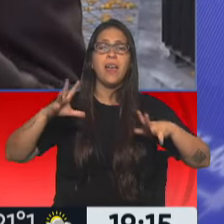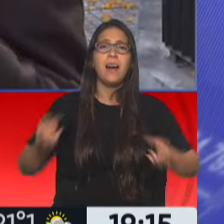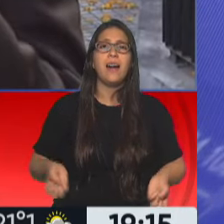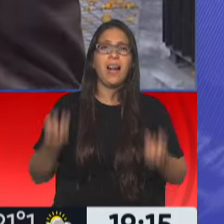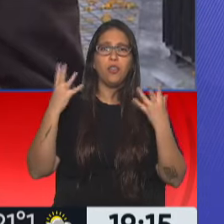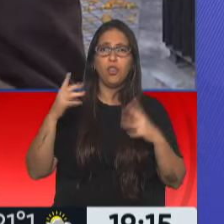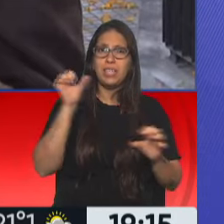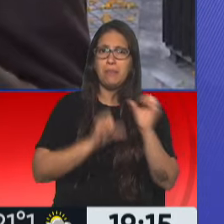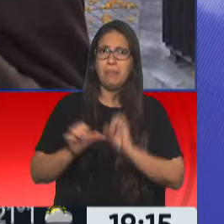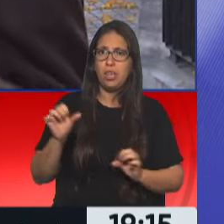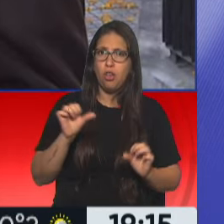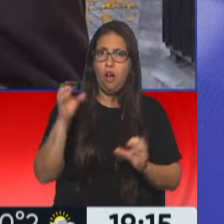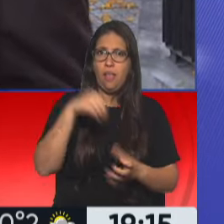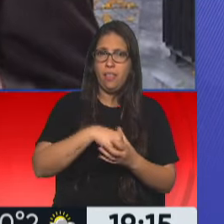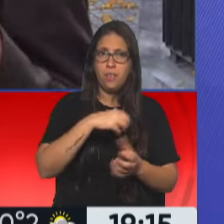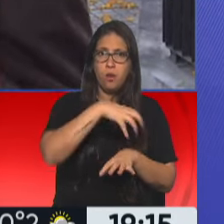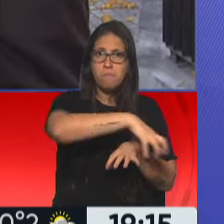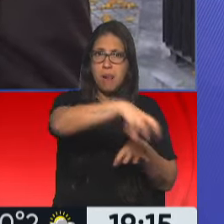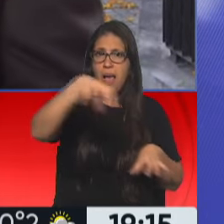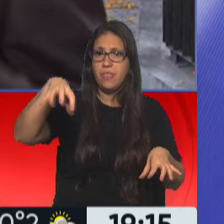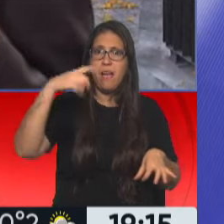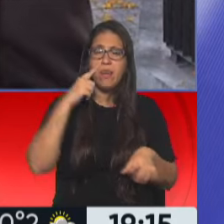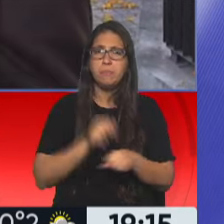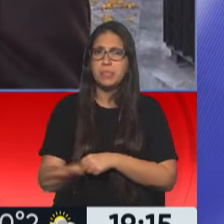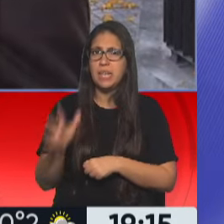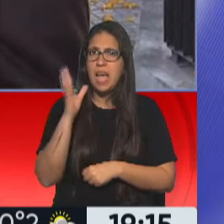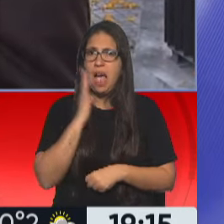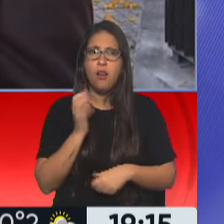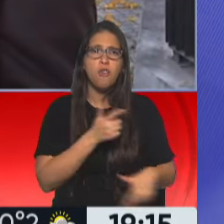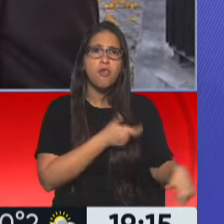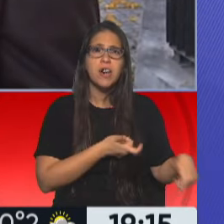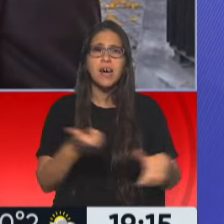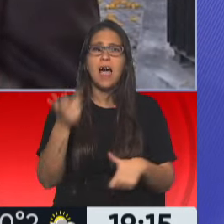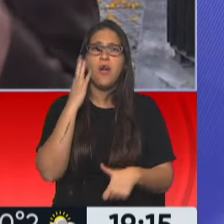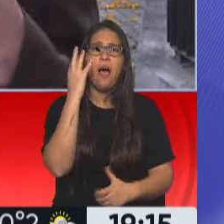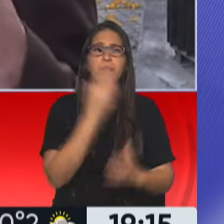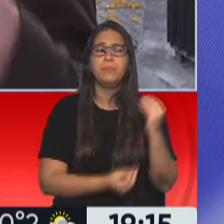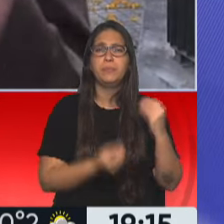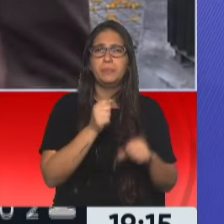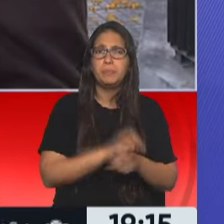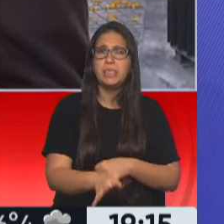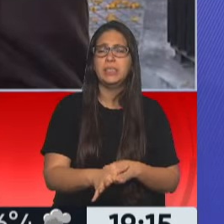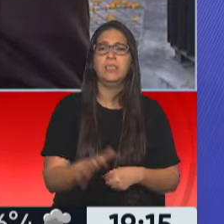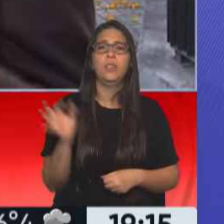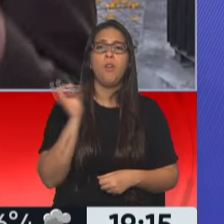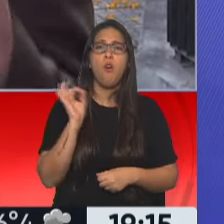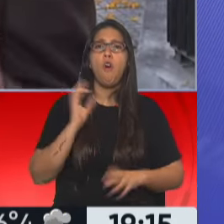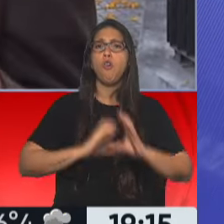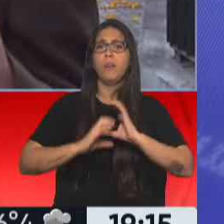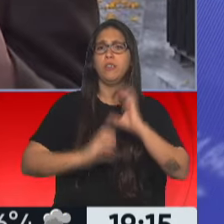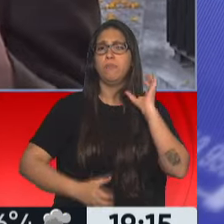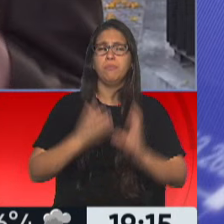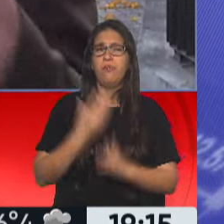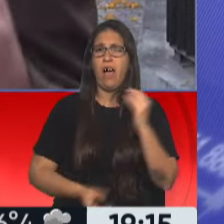dentro de las distintas plantas para ver si no hubo fugas por ahí, cañerías también que pueden haber perdido, pericias de comunicación para ver